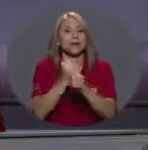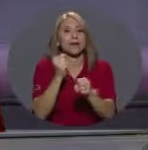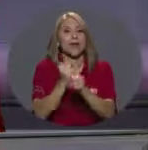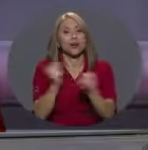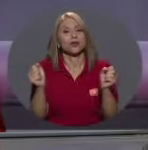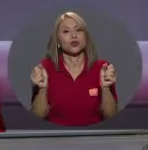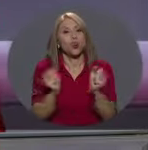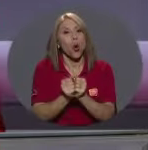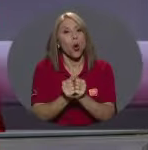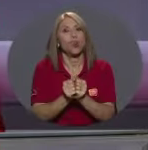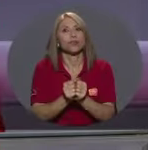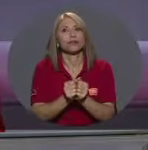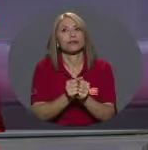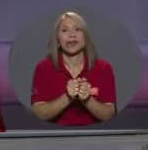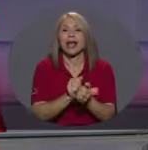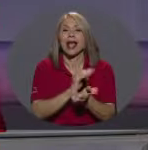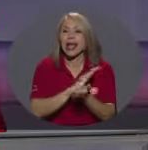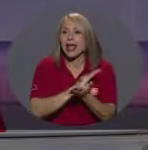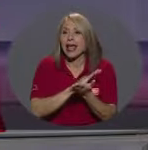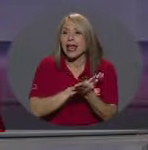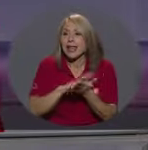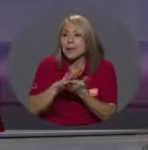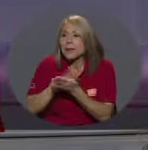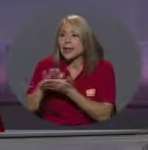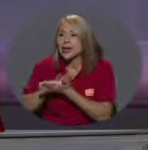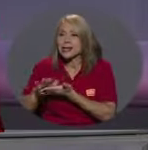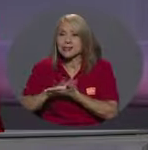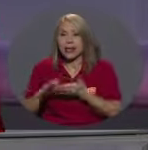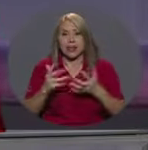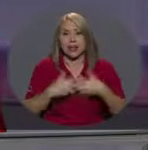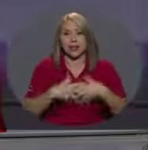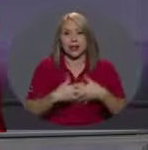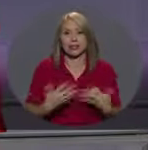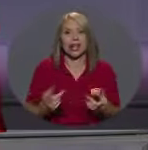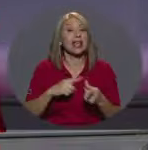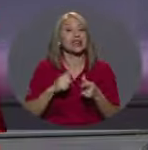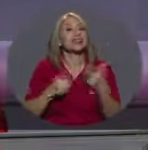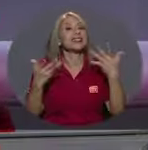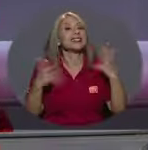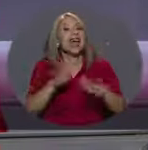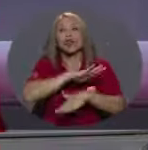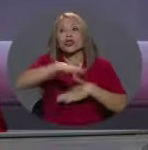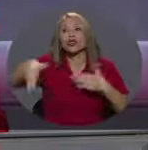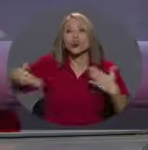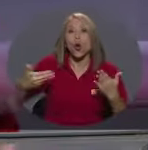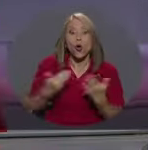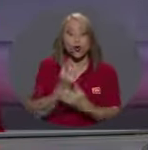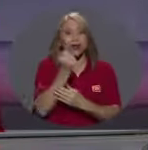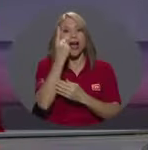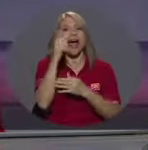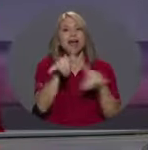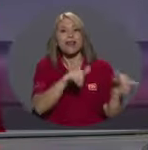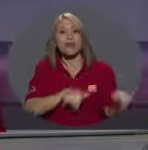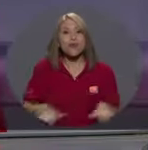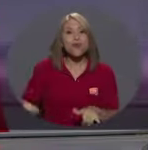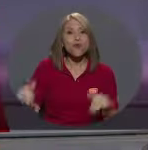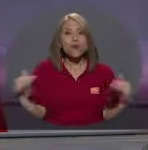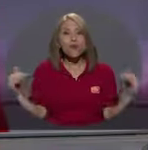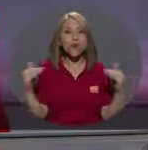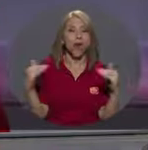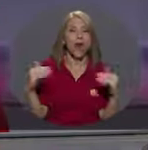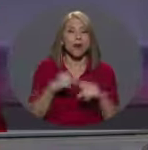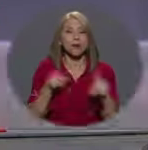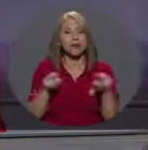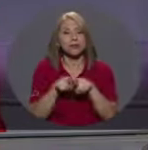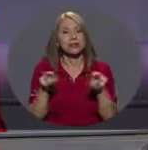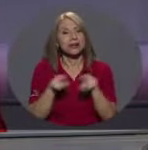trabajamos con la parte de aseo, o sea, de limpieza de la empresa. Entonces, ya todo el mundo tiene un lenguaje común, pero ya